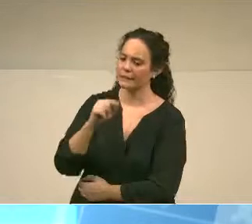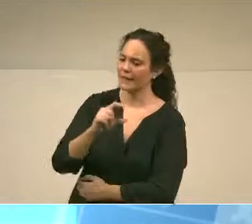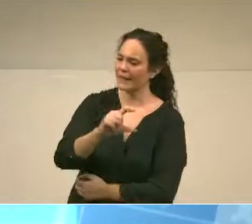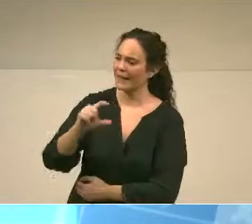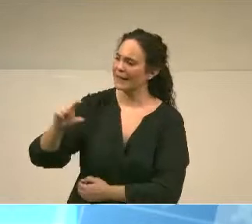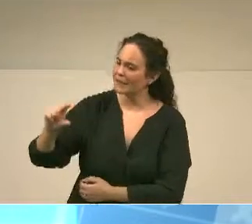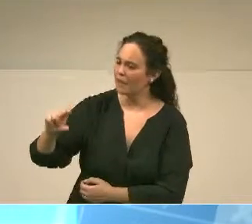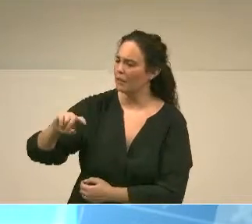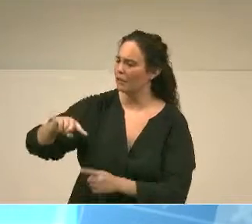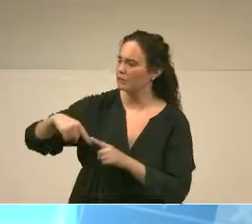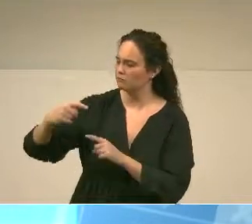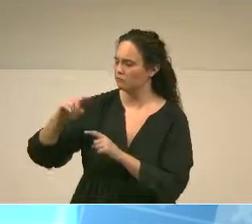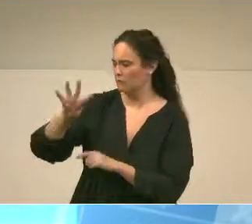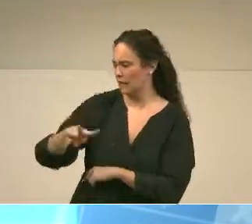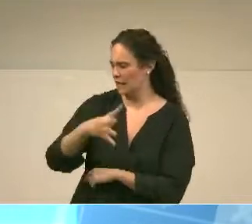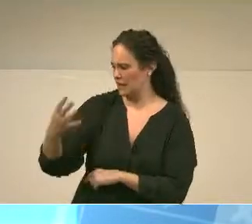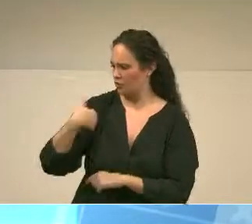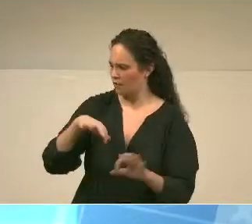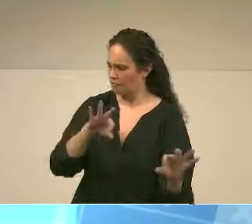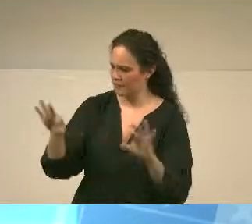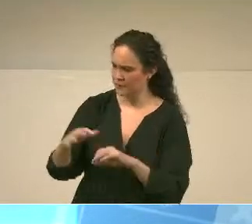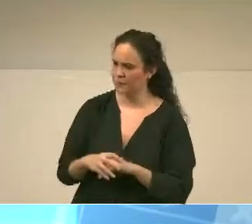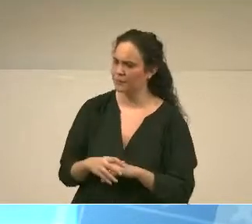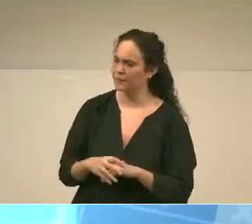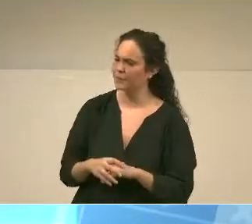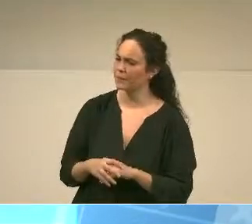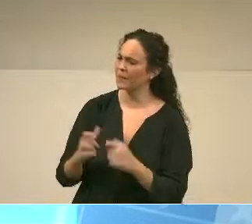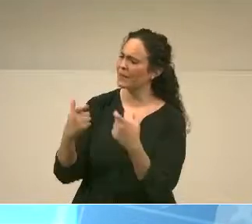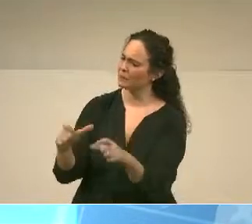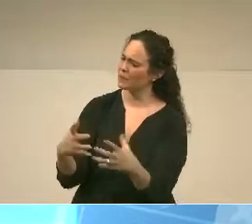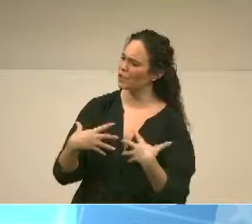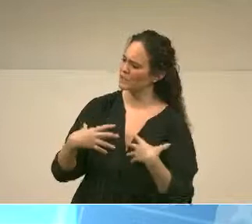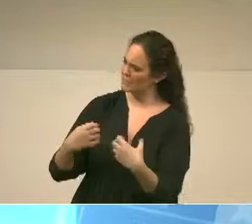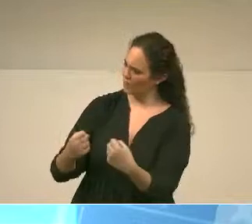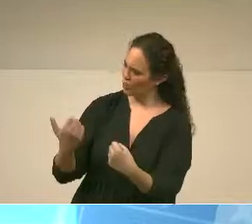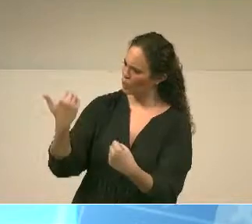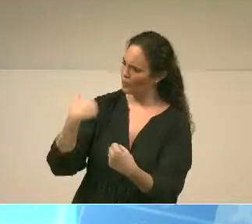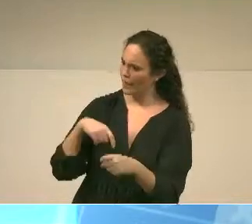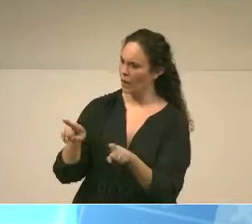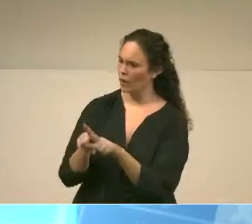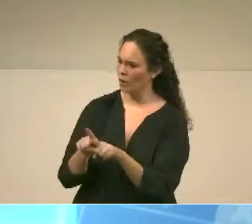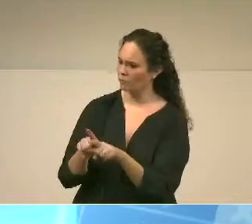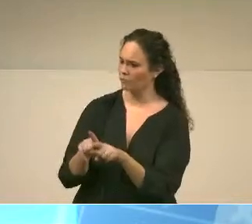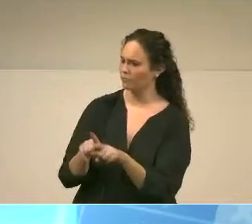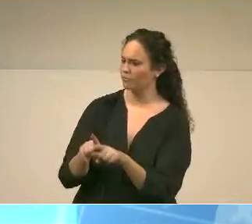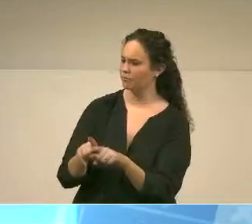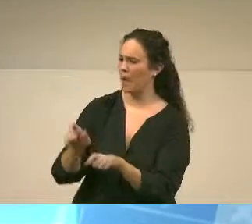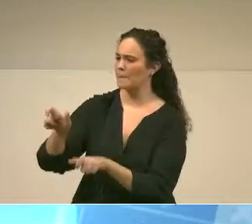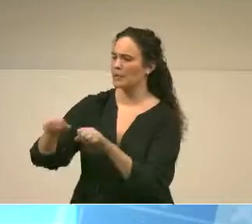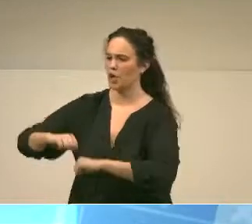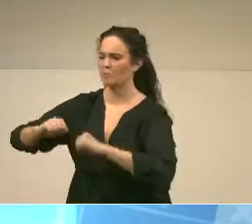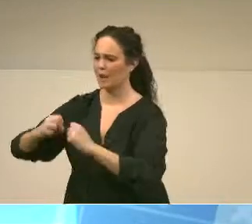vacunas. ¿Pero tiene previsto el Departamento de Salud solapar la vacunación de sanitarios con mayores de 80 años?